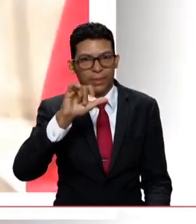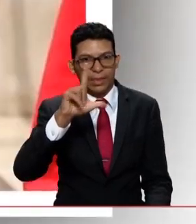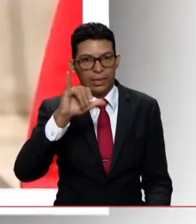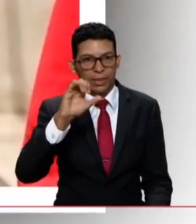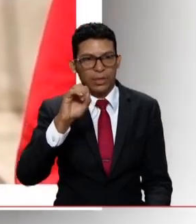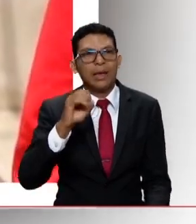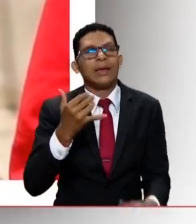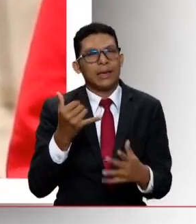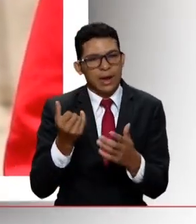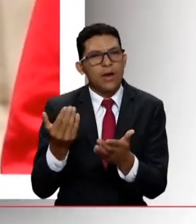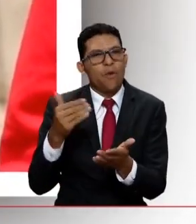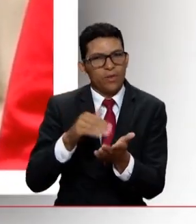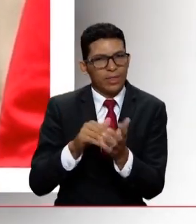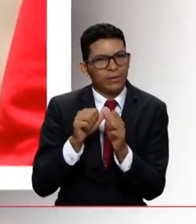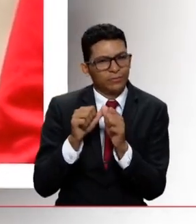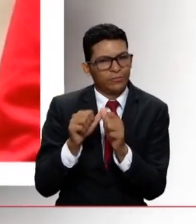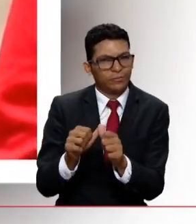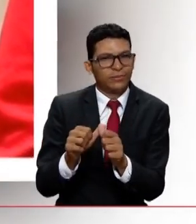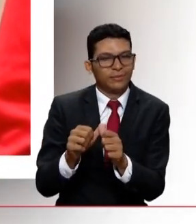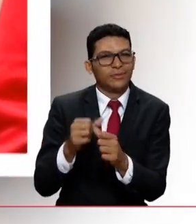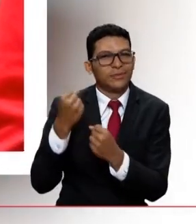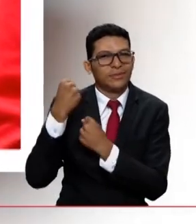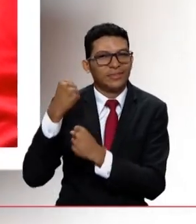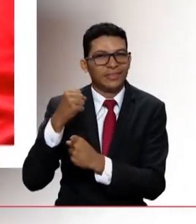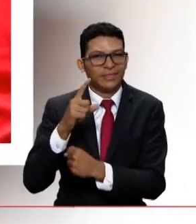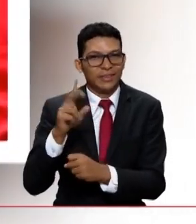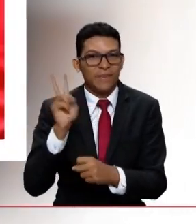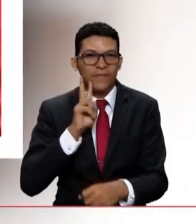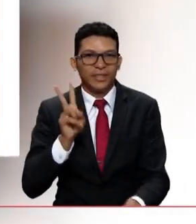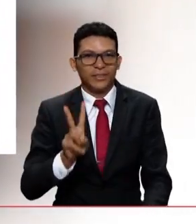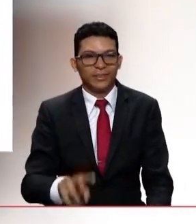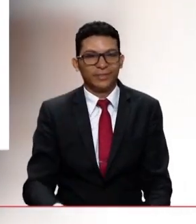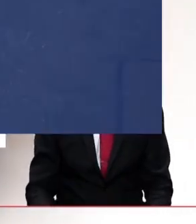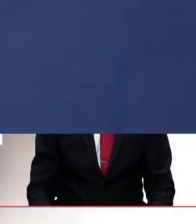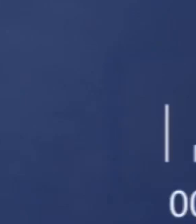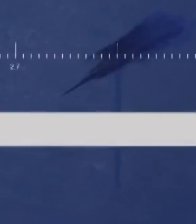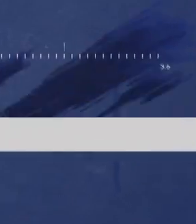momento que llenó de glorias a las venezolanas.